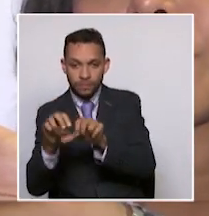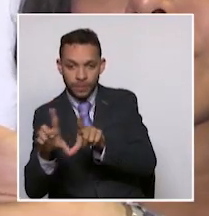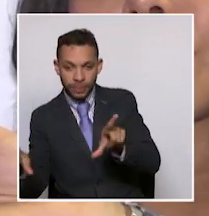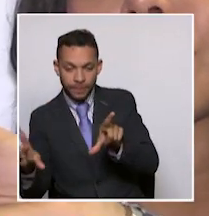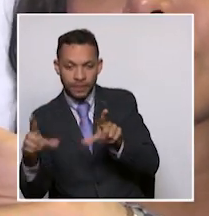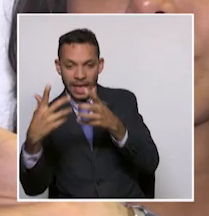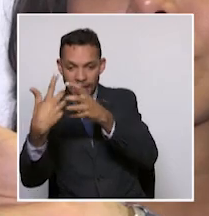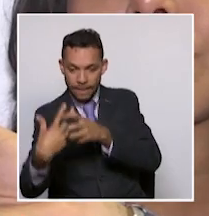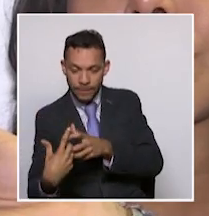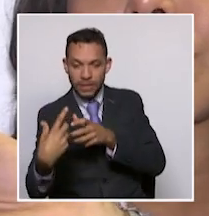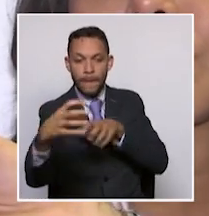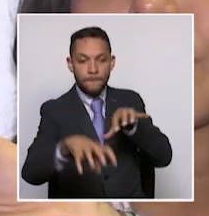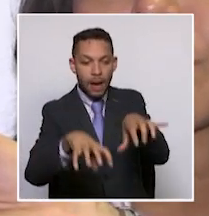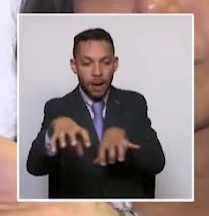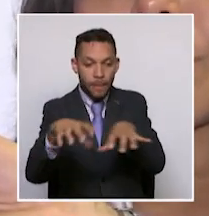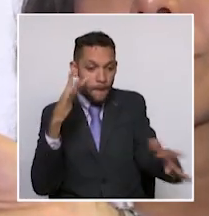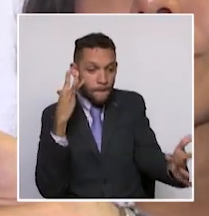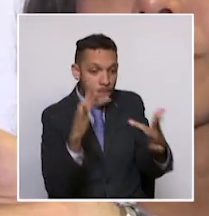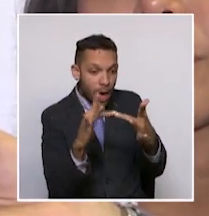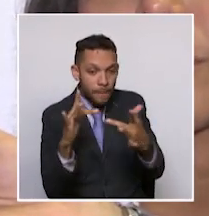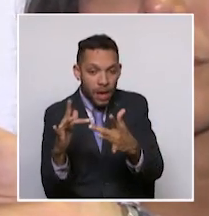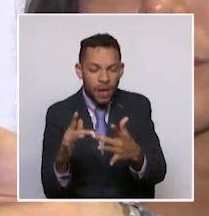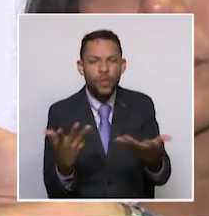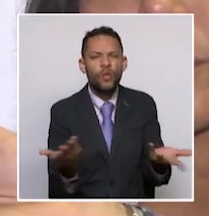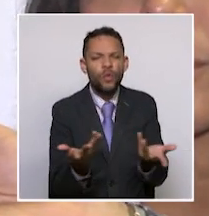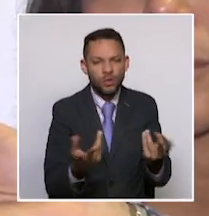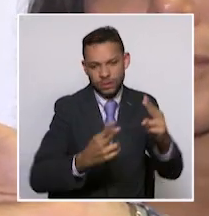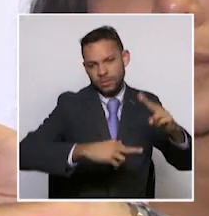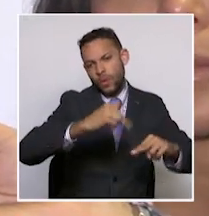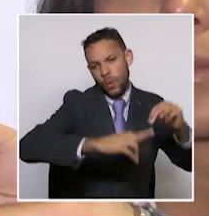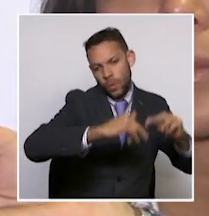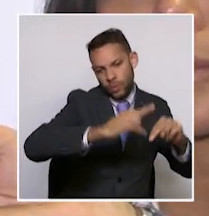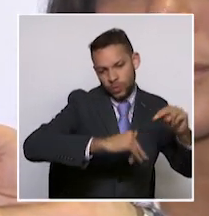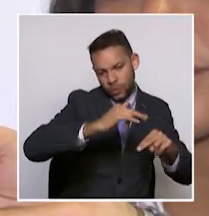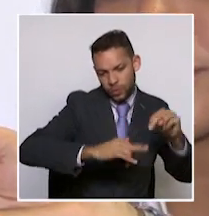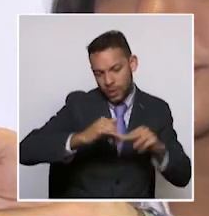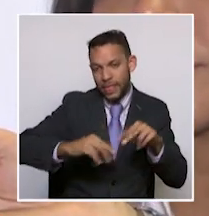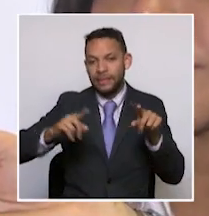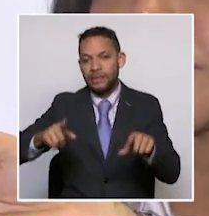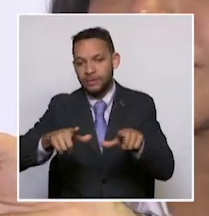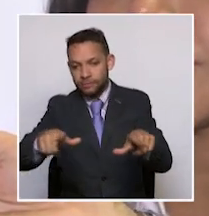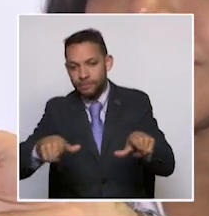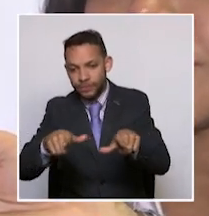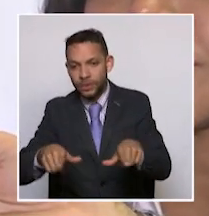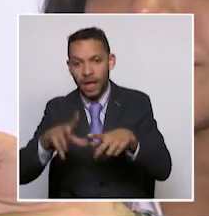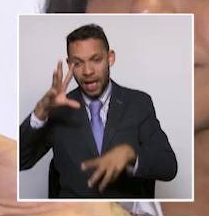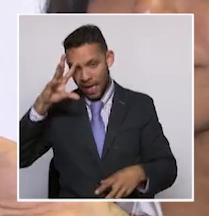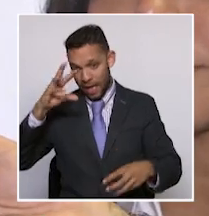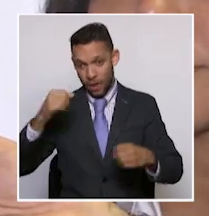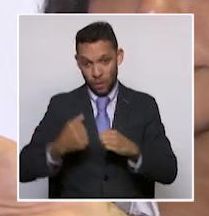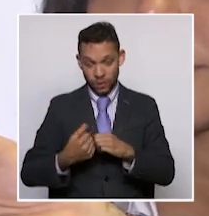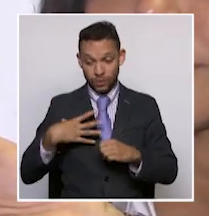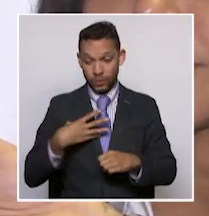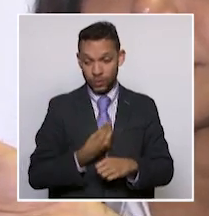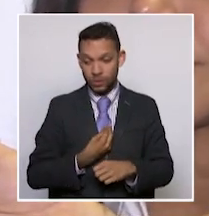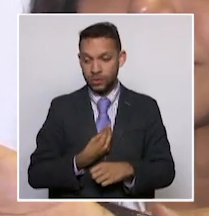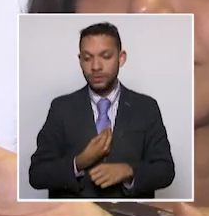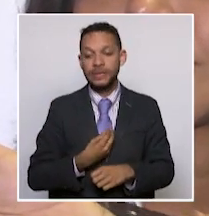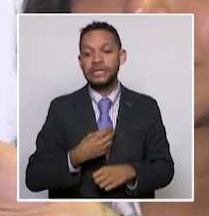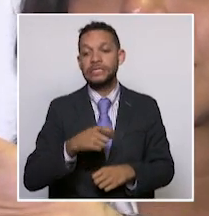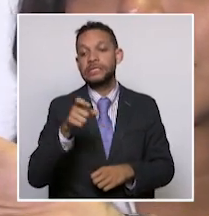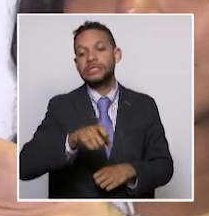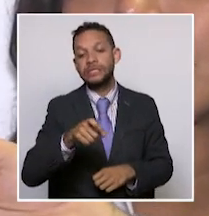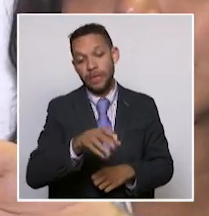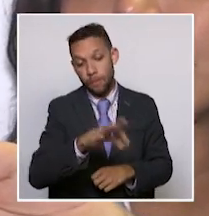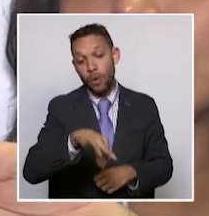administración departamental, en obras públicas, en los contratos que se licitan en la administración departamental, en la Secretaría de